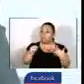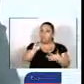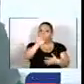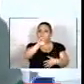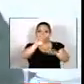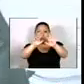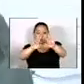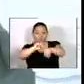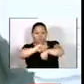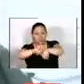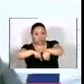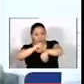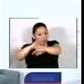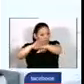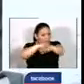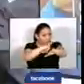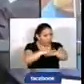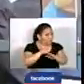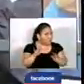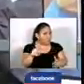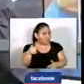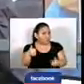notificando los resultados.